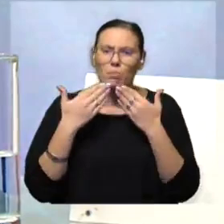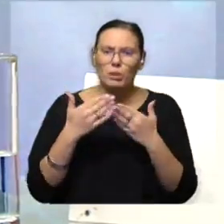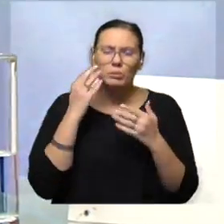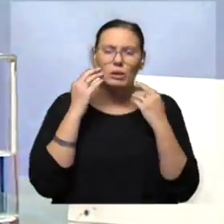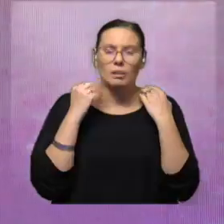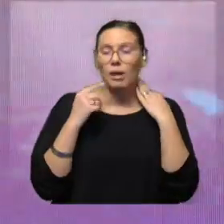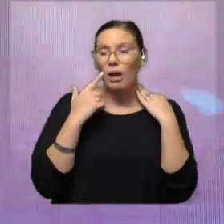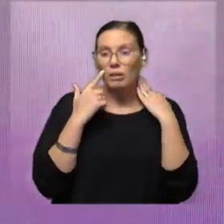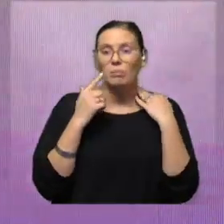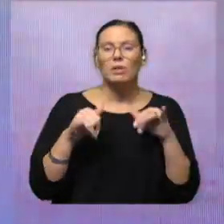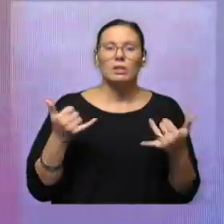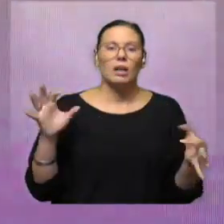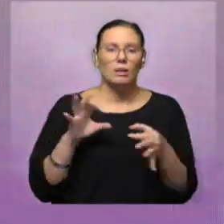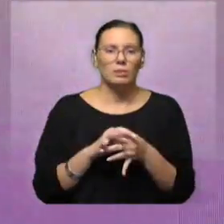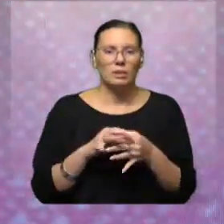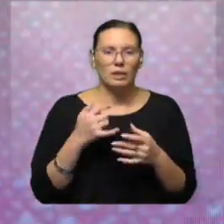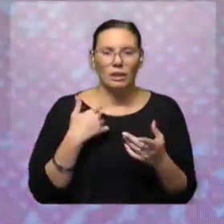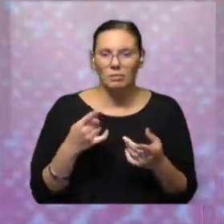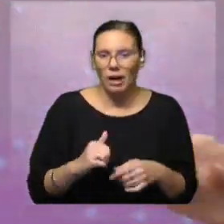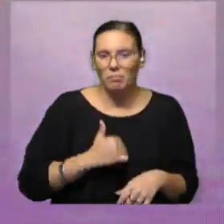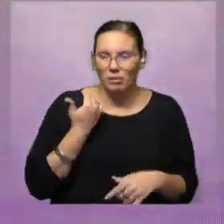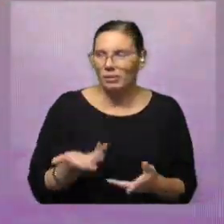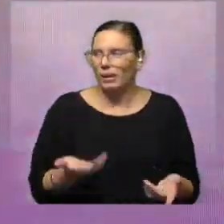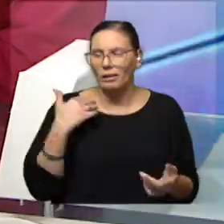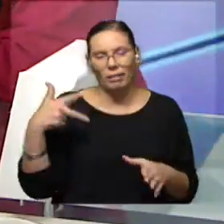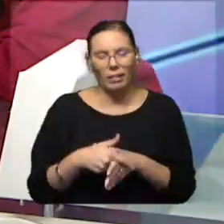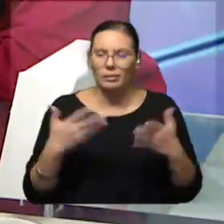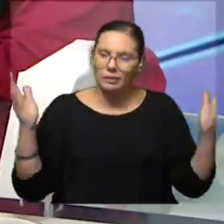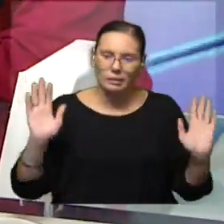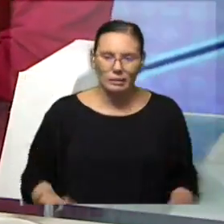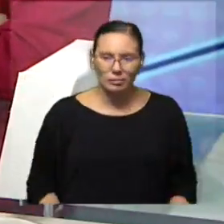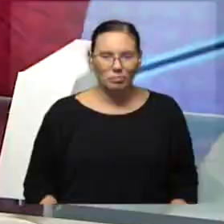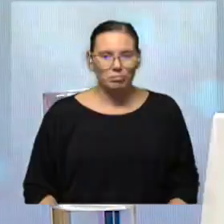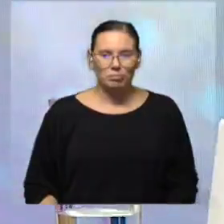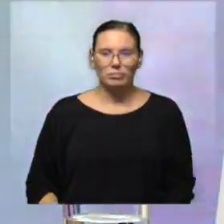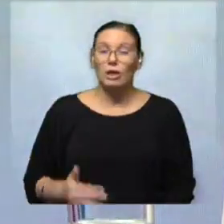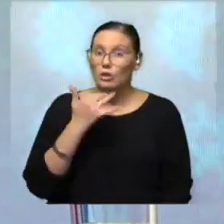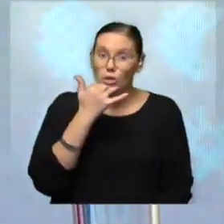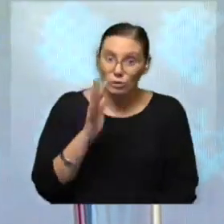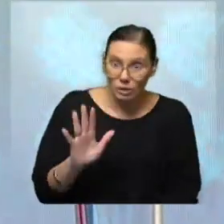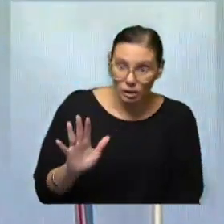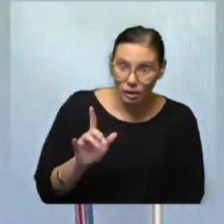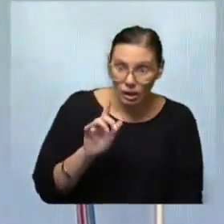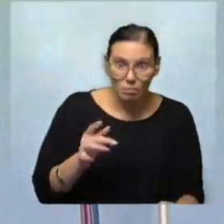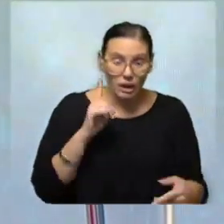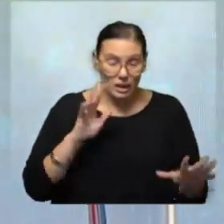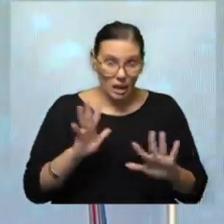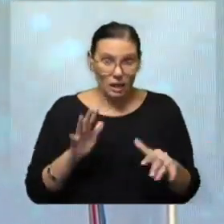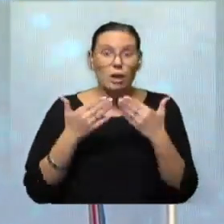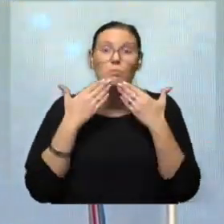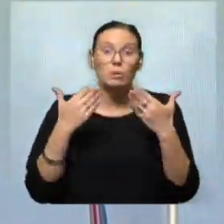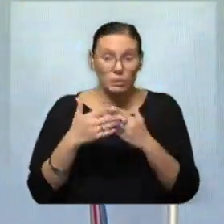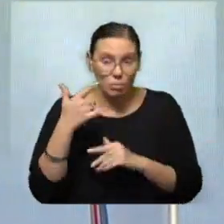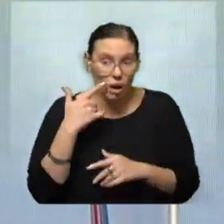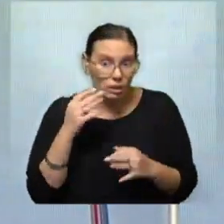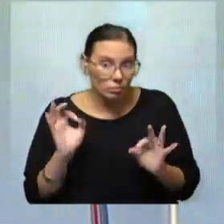chicas. Sí, pero yo venía enganchando y iba a pasar. Y arruiné, si pasa. Dios. No sé, pero capaz que no tengo razón y le preguntamos a ver